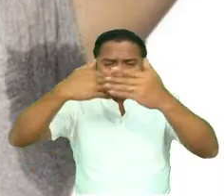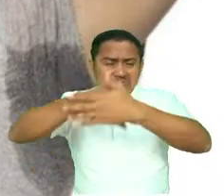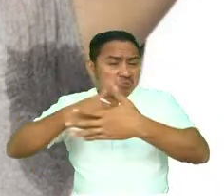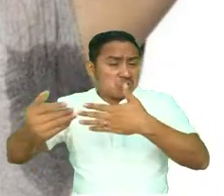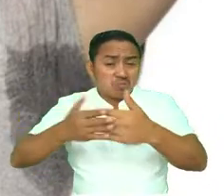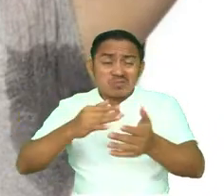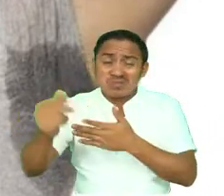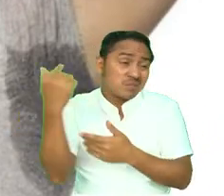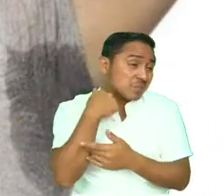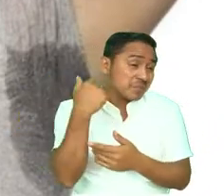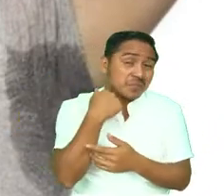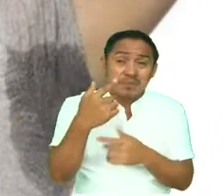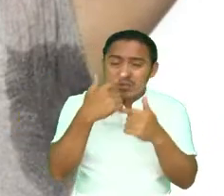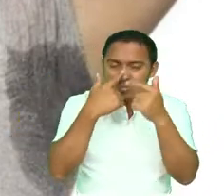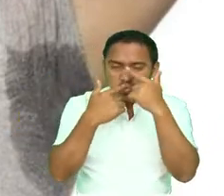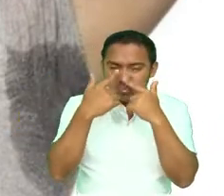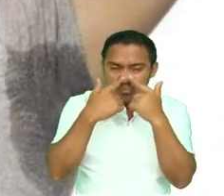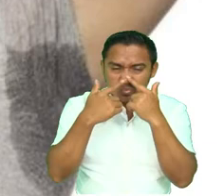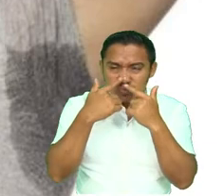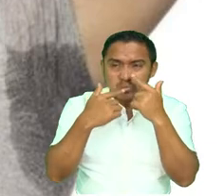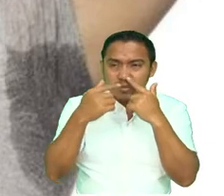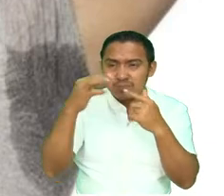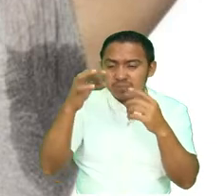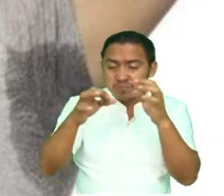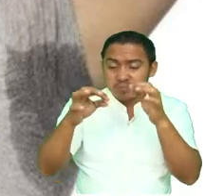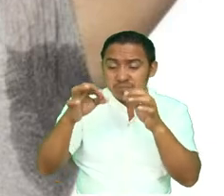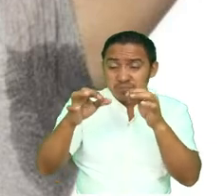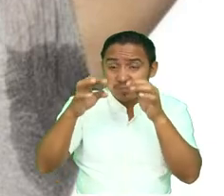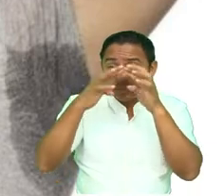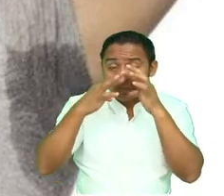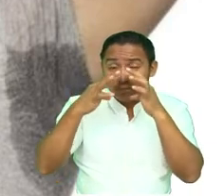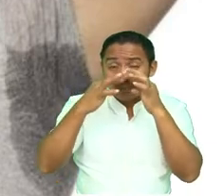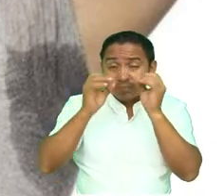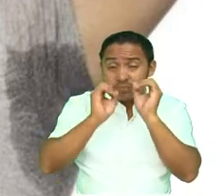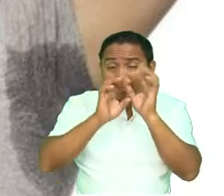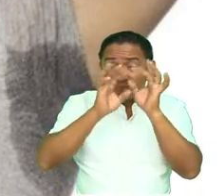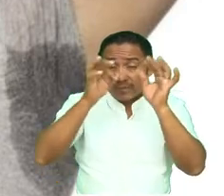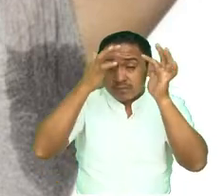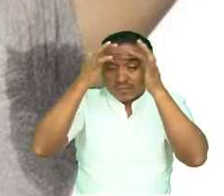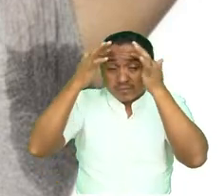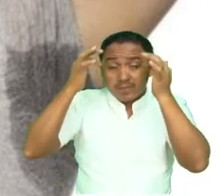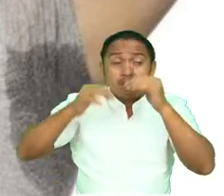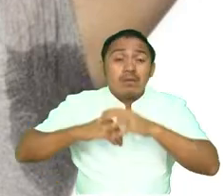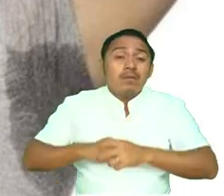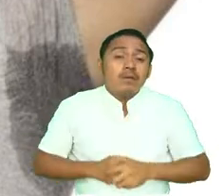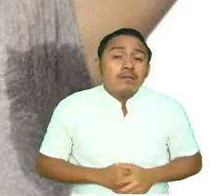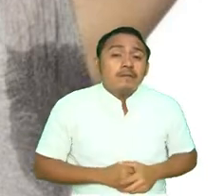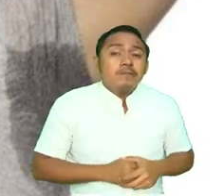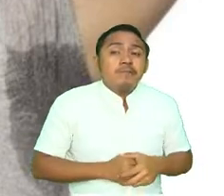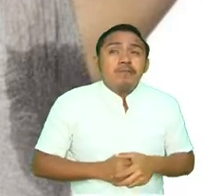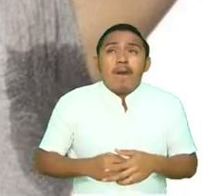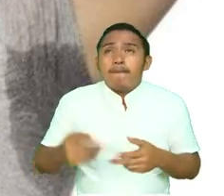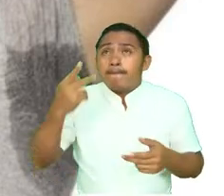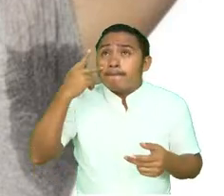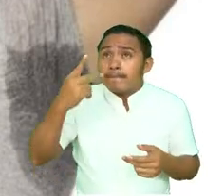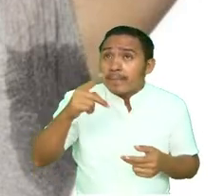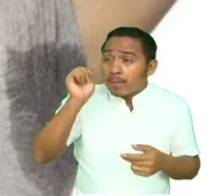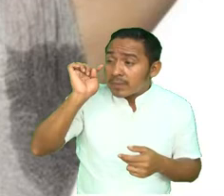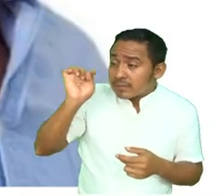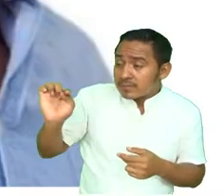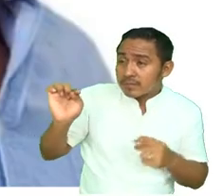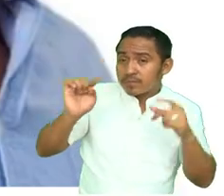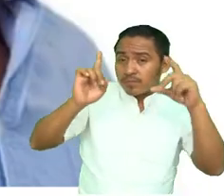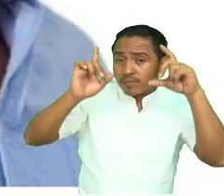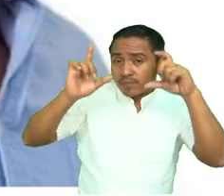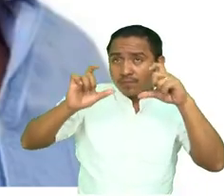mañana, siempre la vamos a ver así. Siempre goteando, siempre la cara brillante, ¿verdad? Entonces, y vemos ahí, como en la foto, en lo que